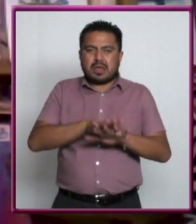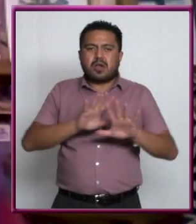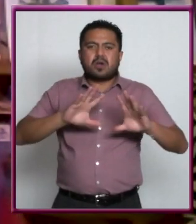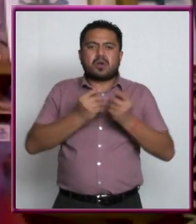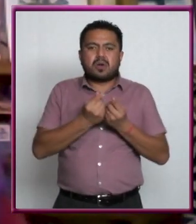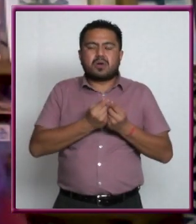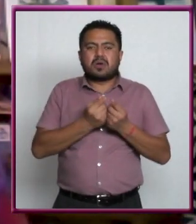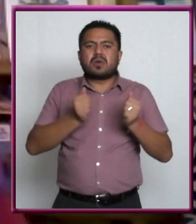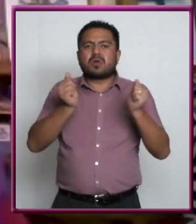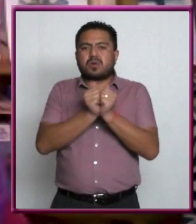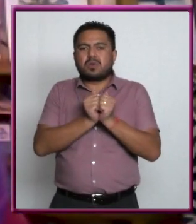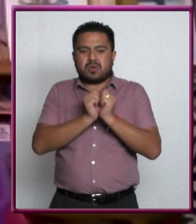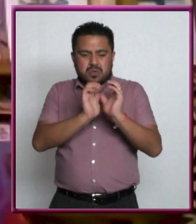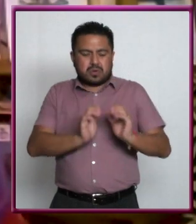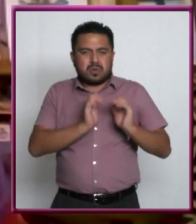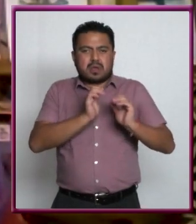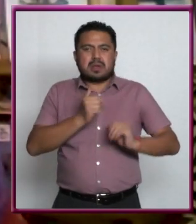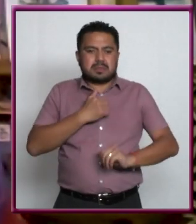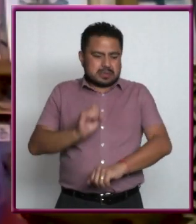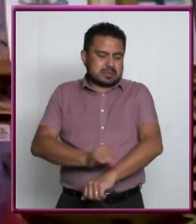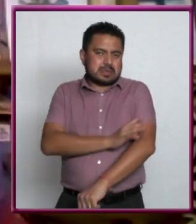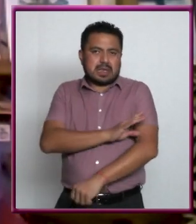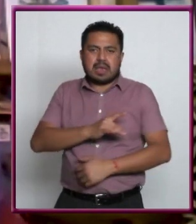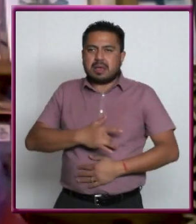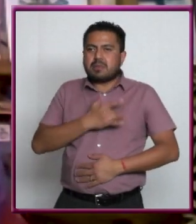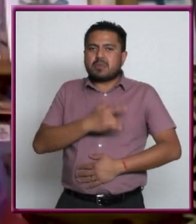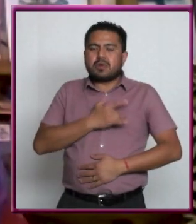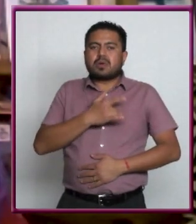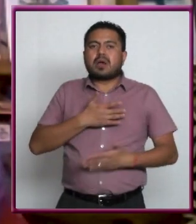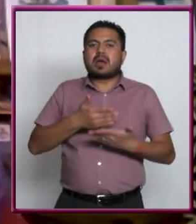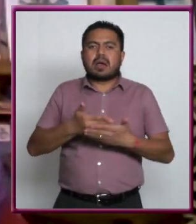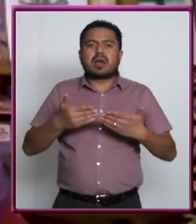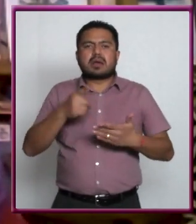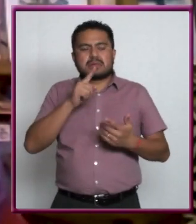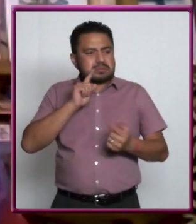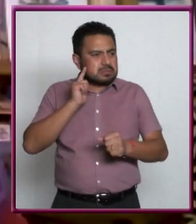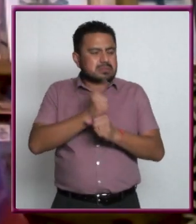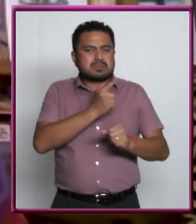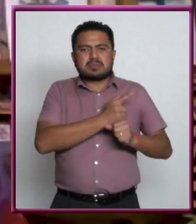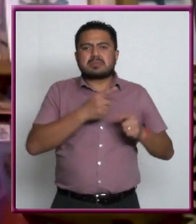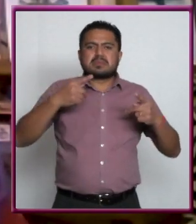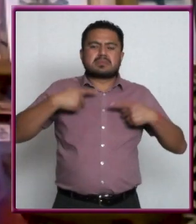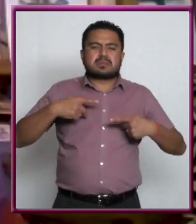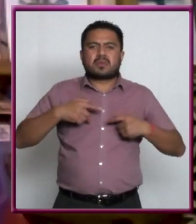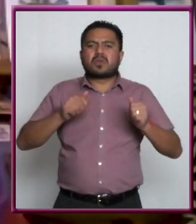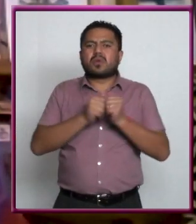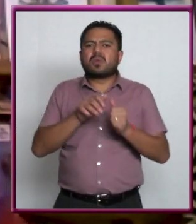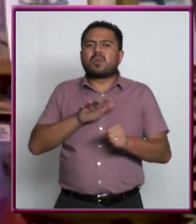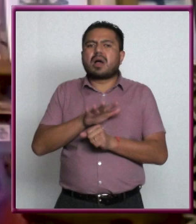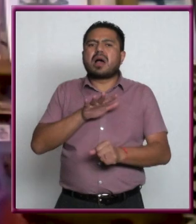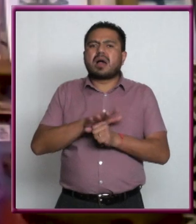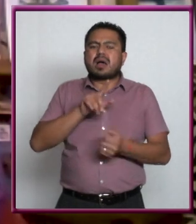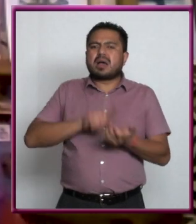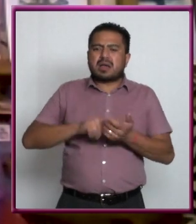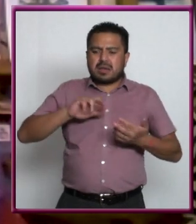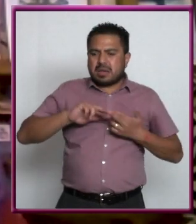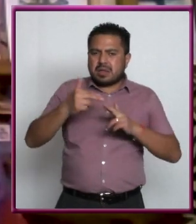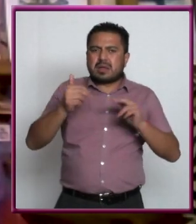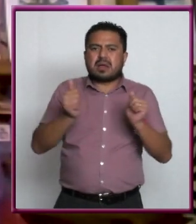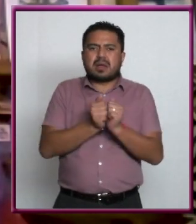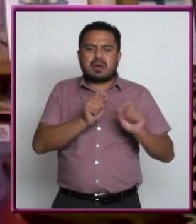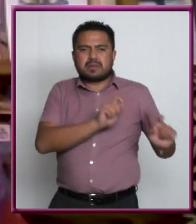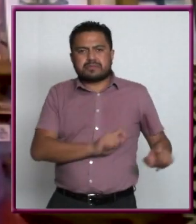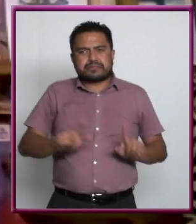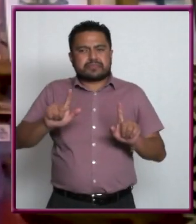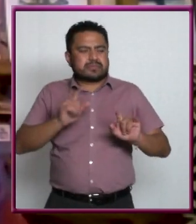integral, involucra el autocuidado de mis emociones. Entonces tenemos que ver que las personas con las que estamos